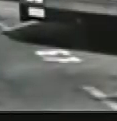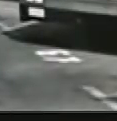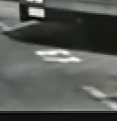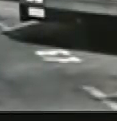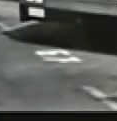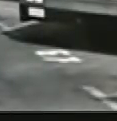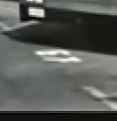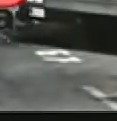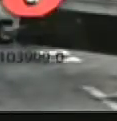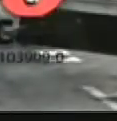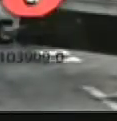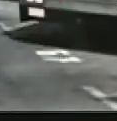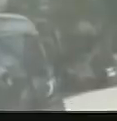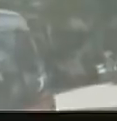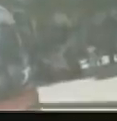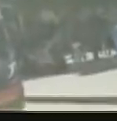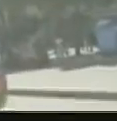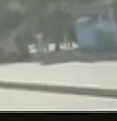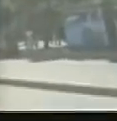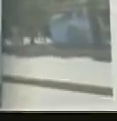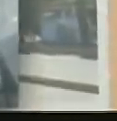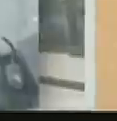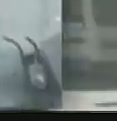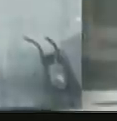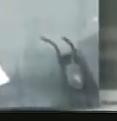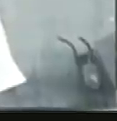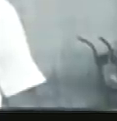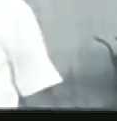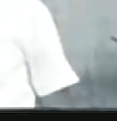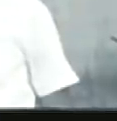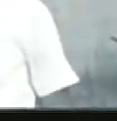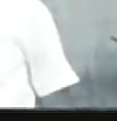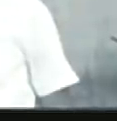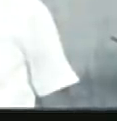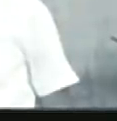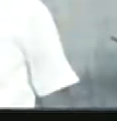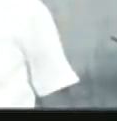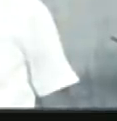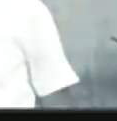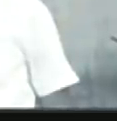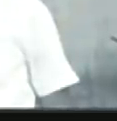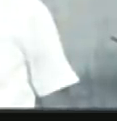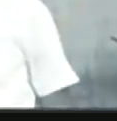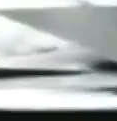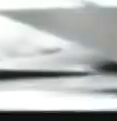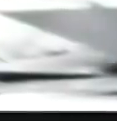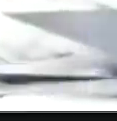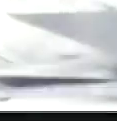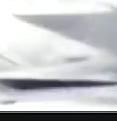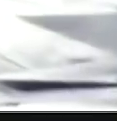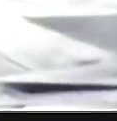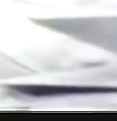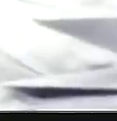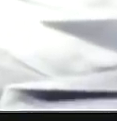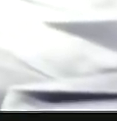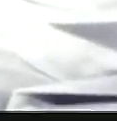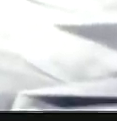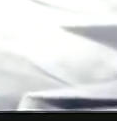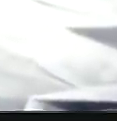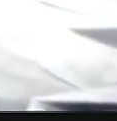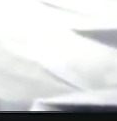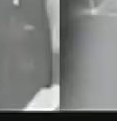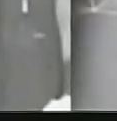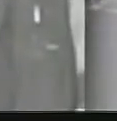En el metro de Caracas, nuestro presidente Nicolás Maduro se desempeñó como operador de transporte superficial de Metrobús, dando su salto a la